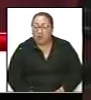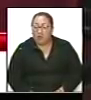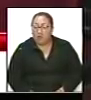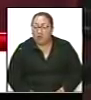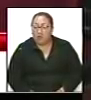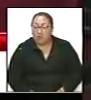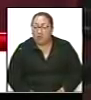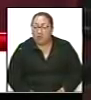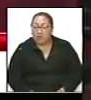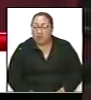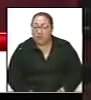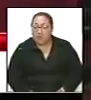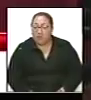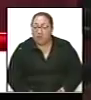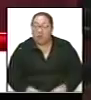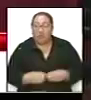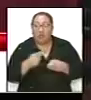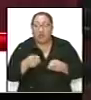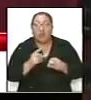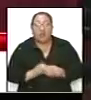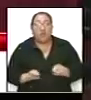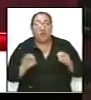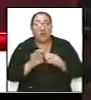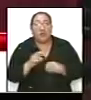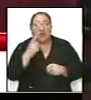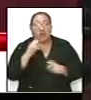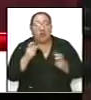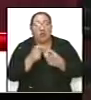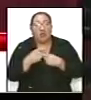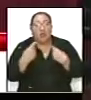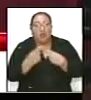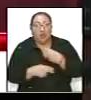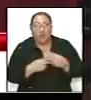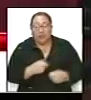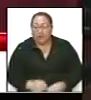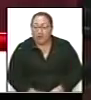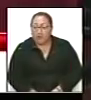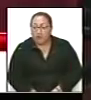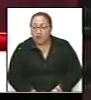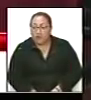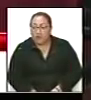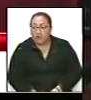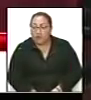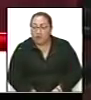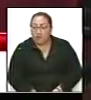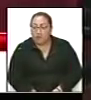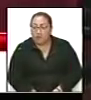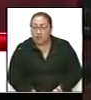qué esto es importante, señores de la representación nacional? La diapositiva 10, por favor.